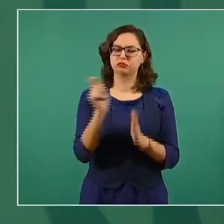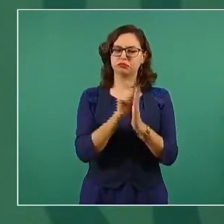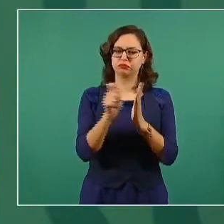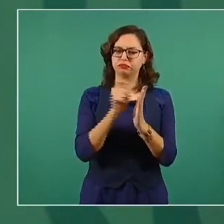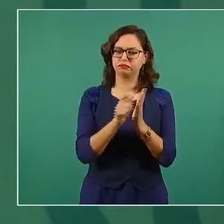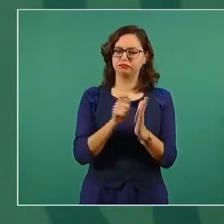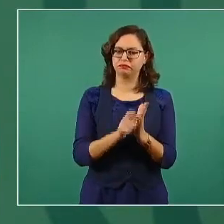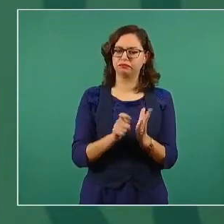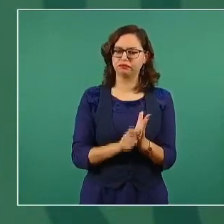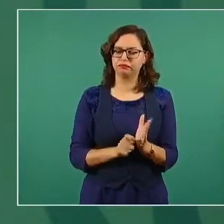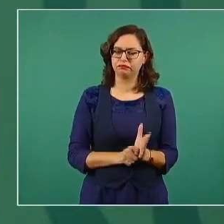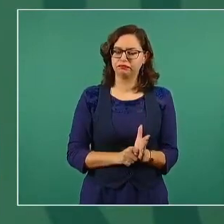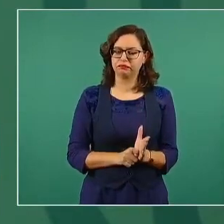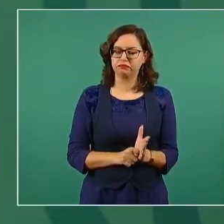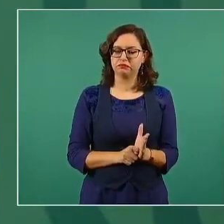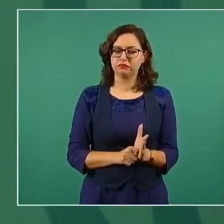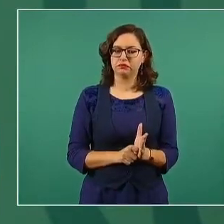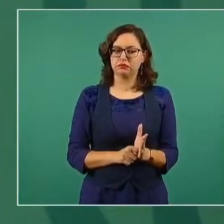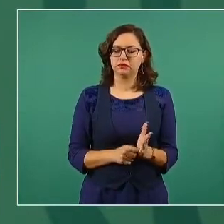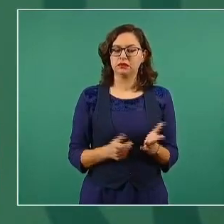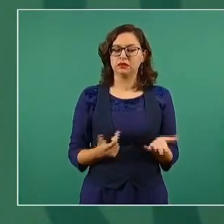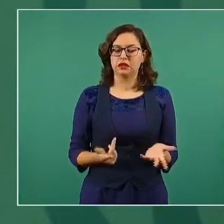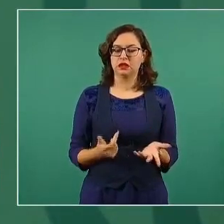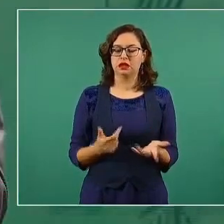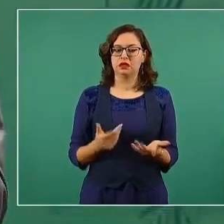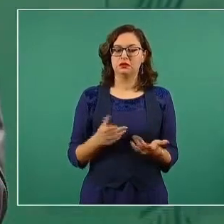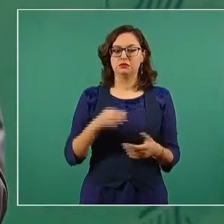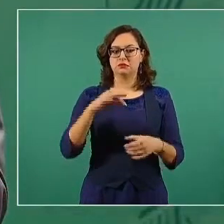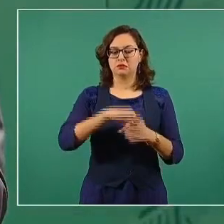acerca de las elecciones del Perú,